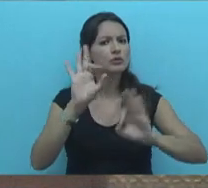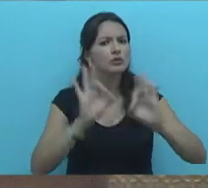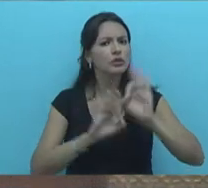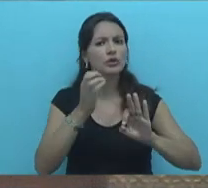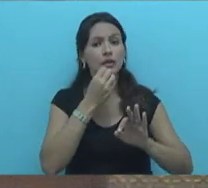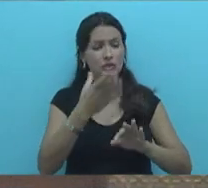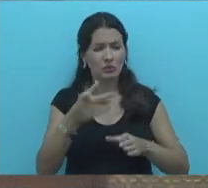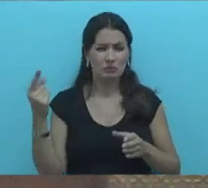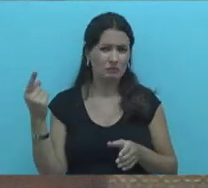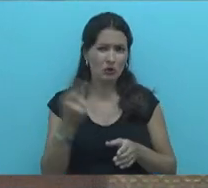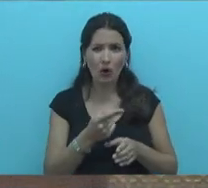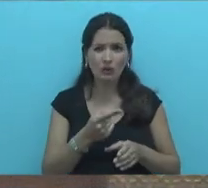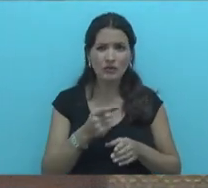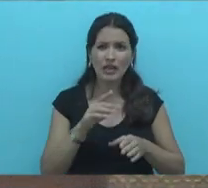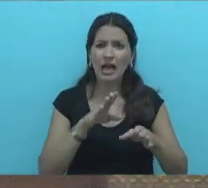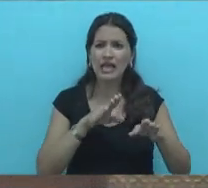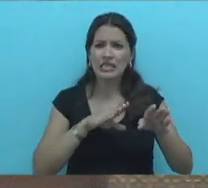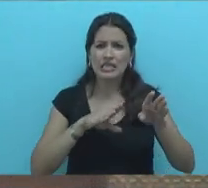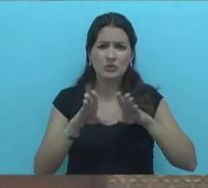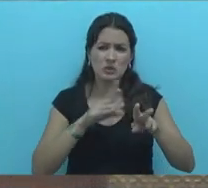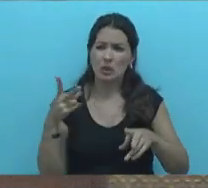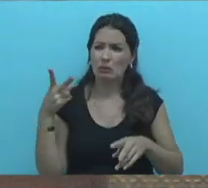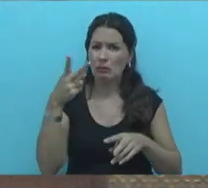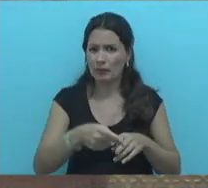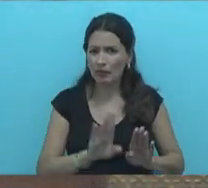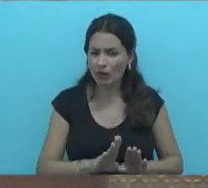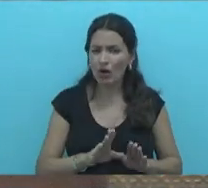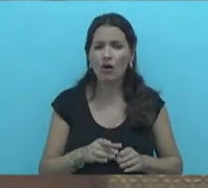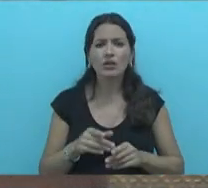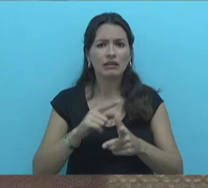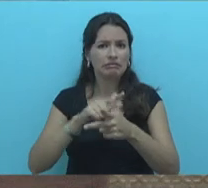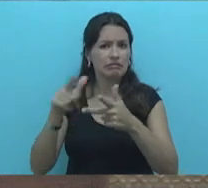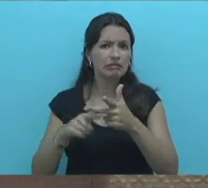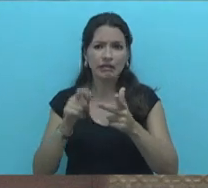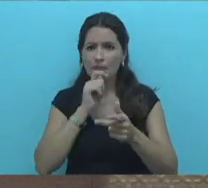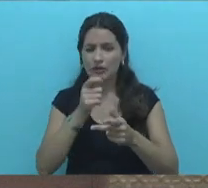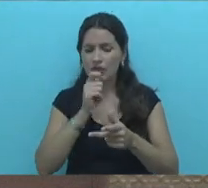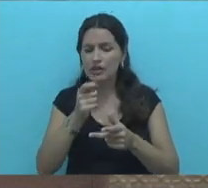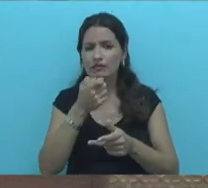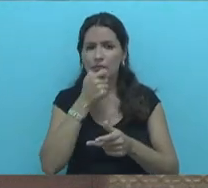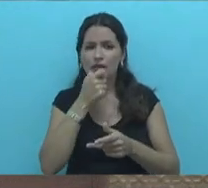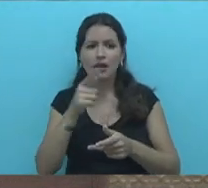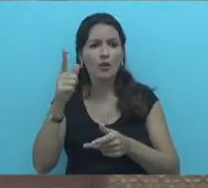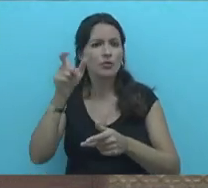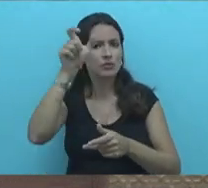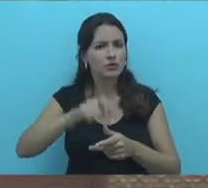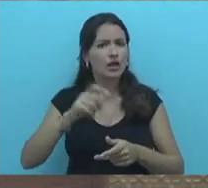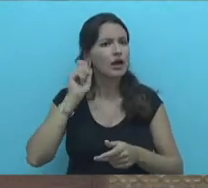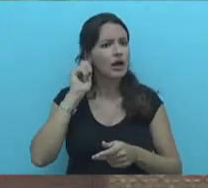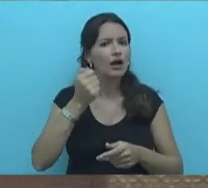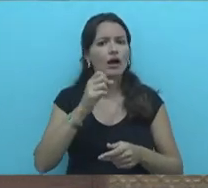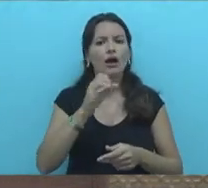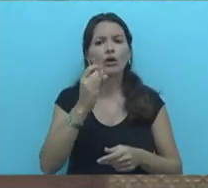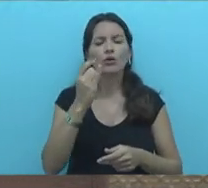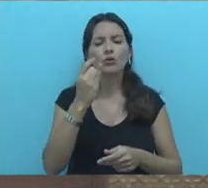declaración de rechazo a este acto de censura contra los periodistas Agustín Lago, que fue el productor de la información, de Ciro Saiz y